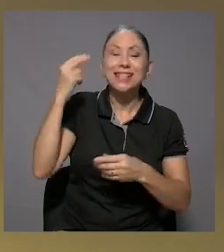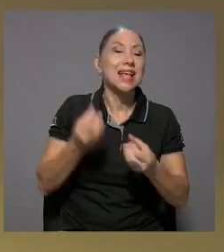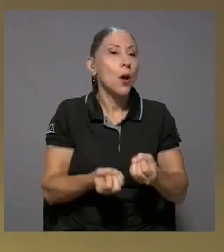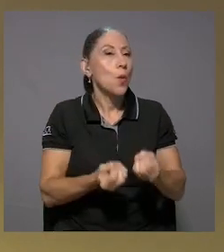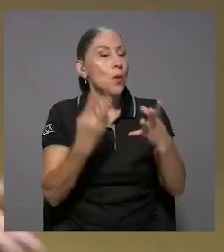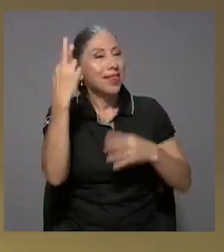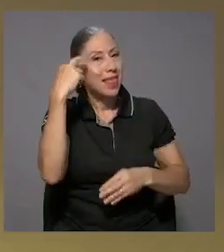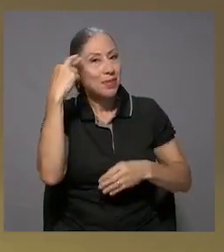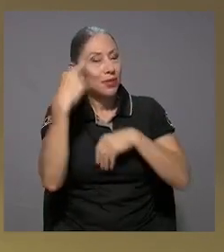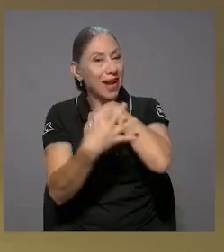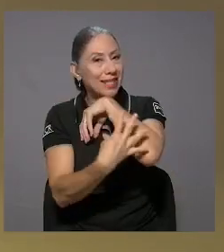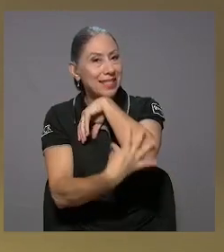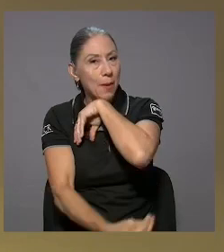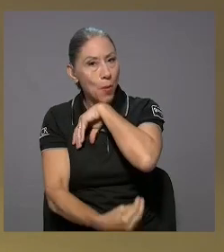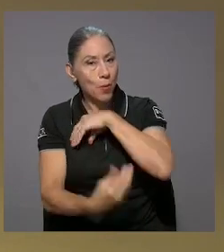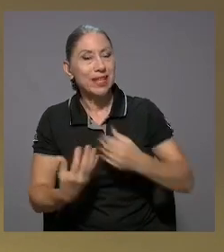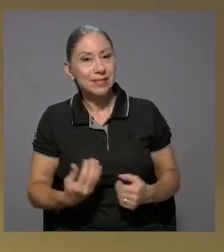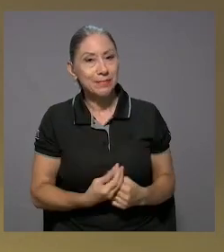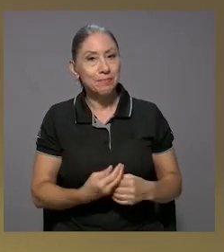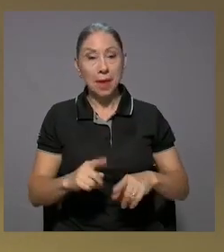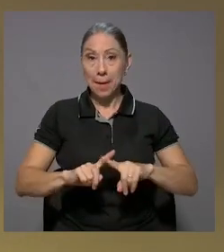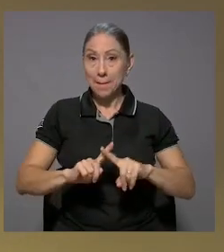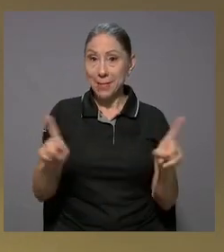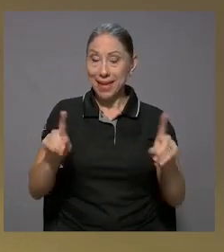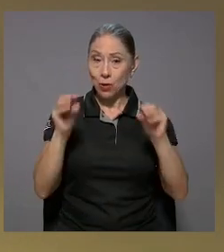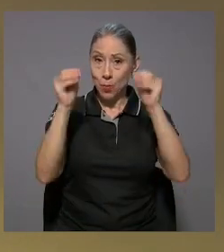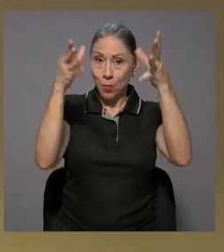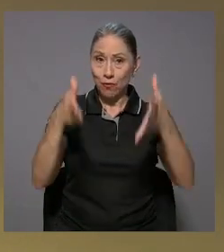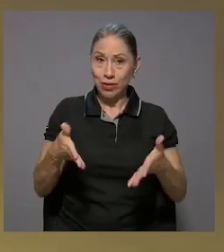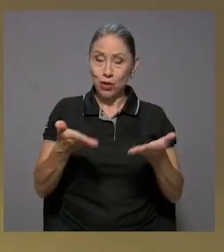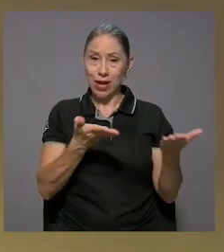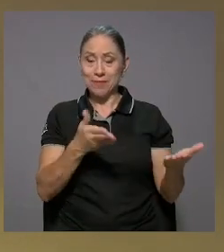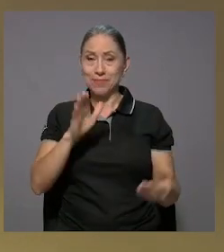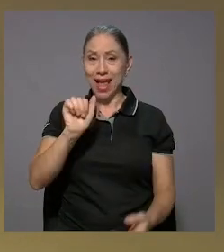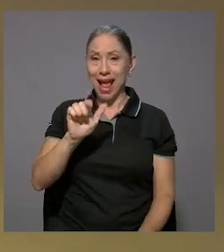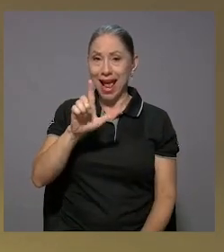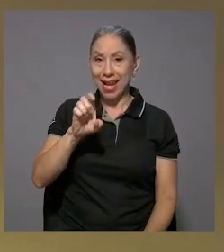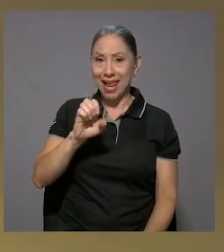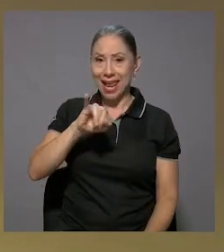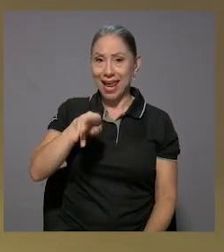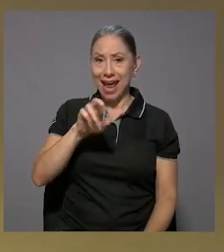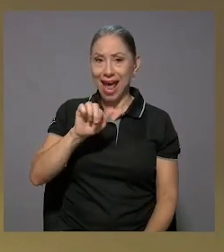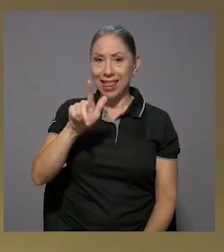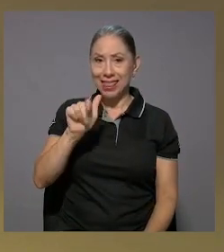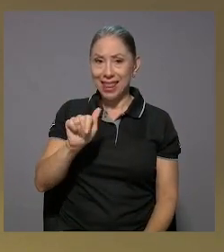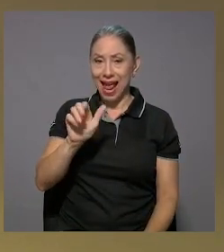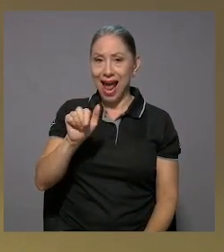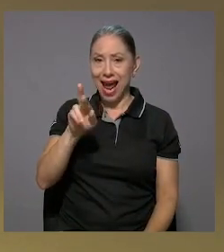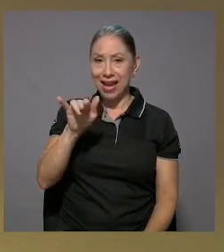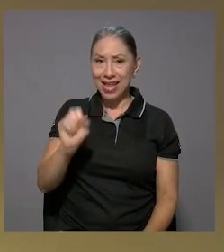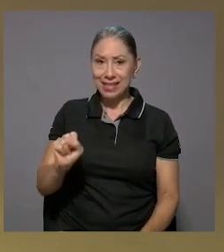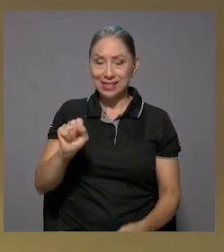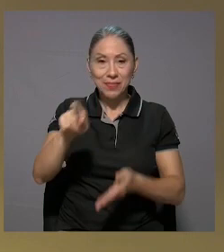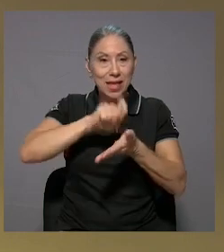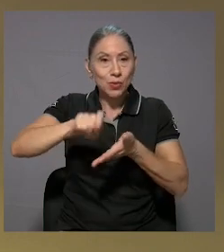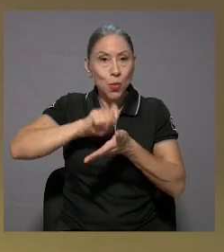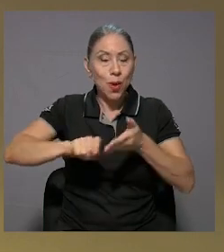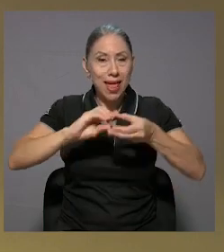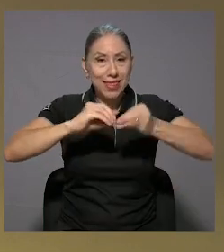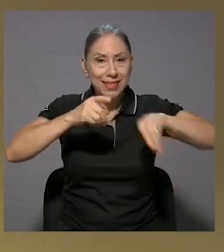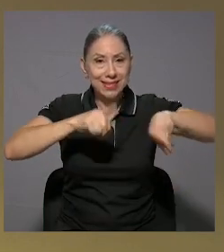Multidimensionales de la pobreza. Pero la profesora Alejandra Arias, de la Escuela de